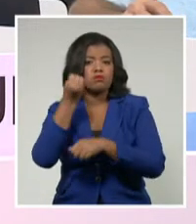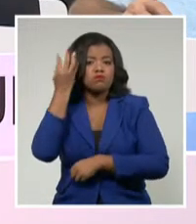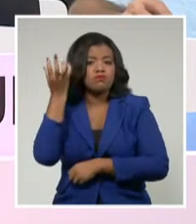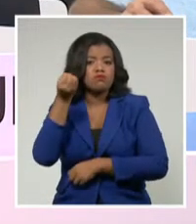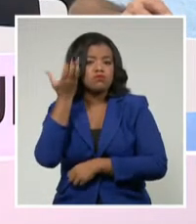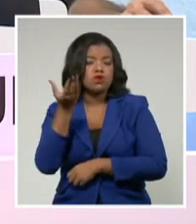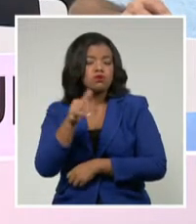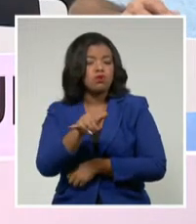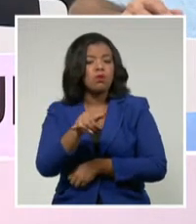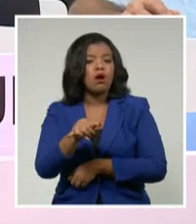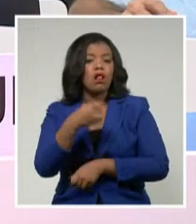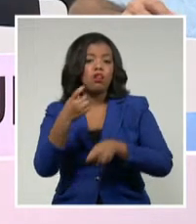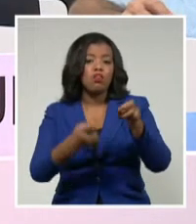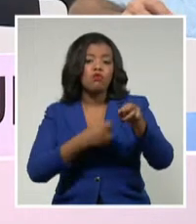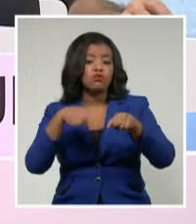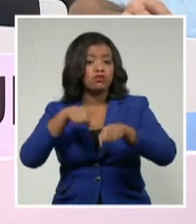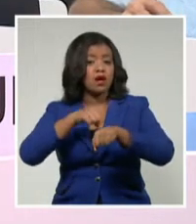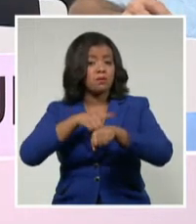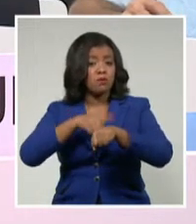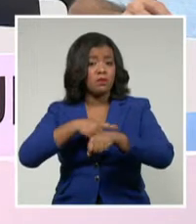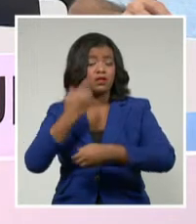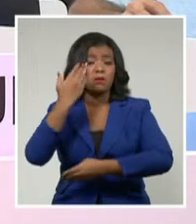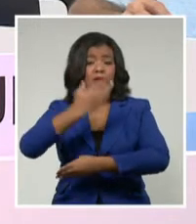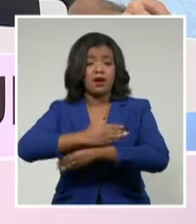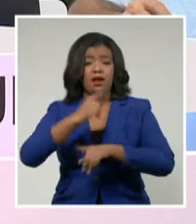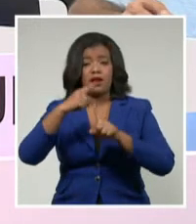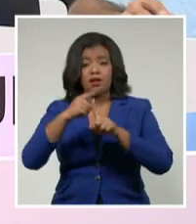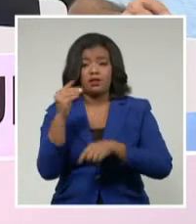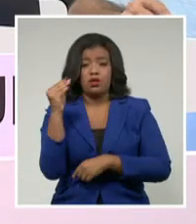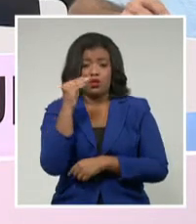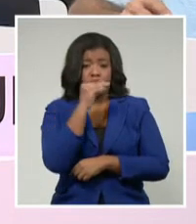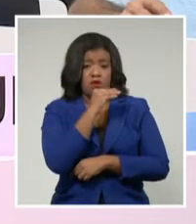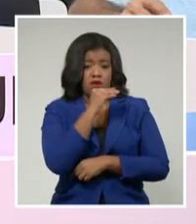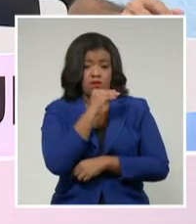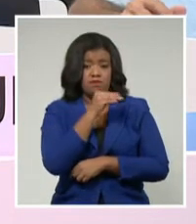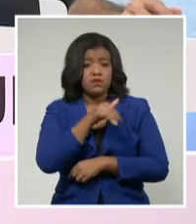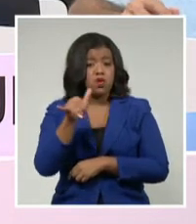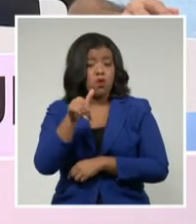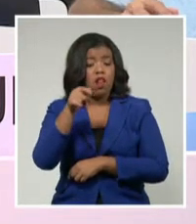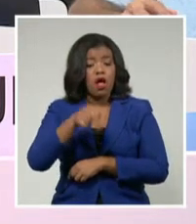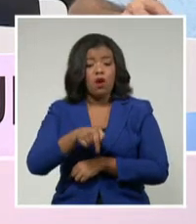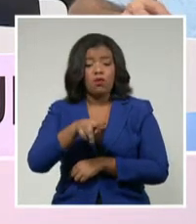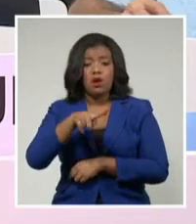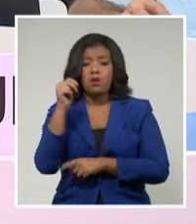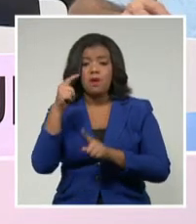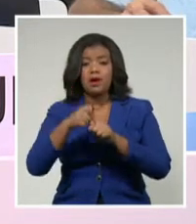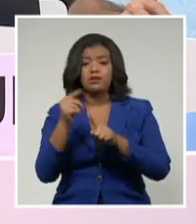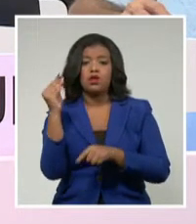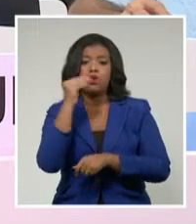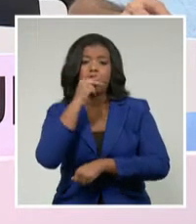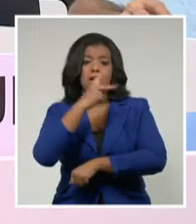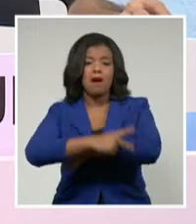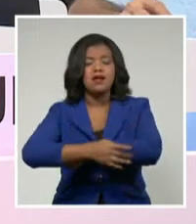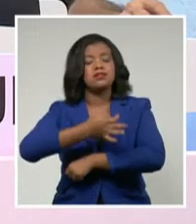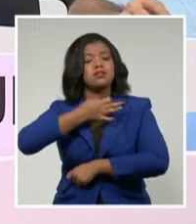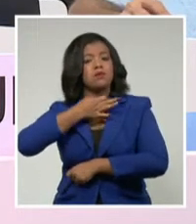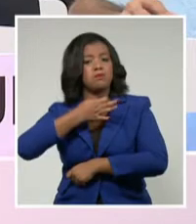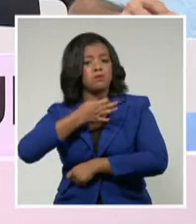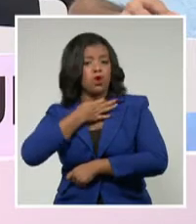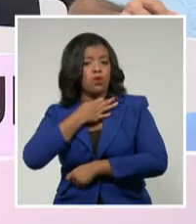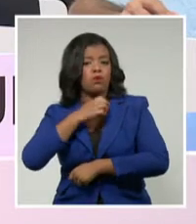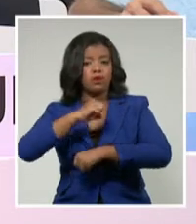para enfrentar los retos que supone la barrera tecnológica y la cuarta revolución industrial para estos países con deformaciones